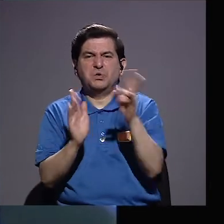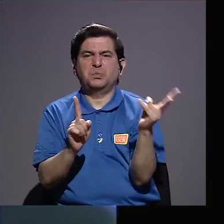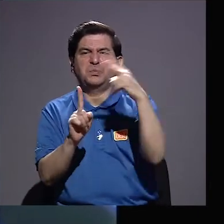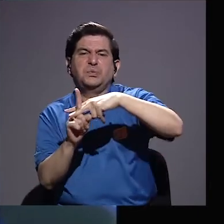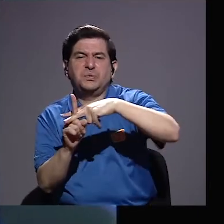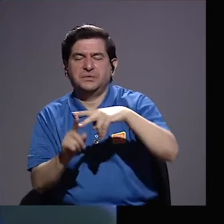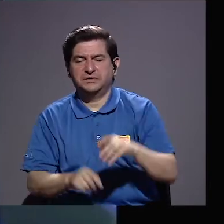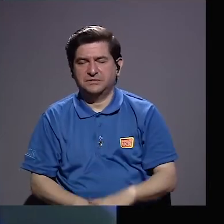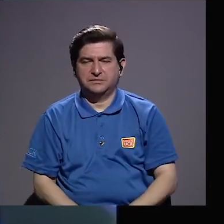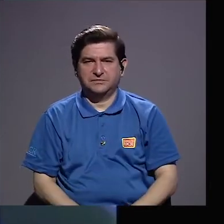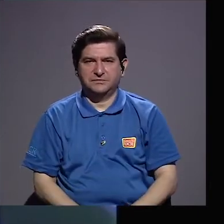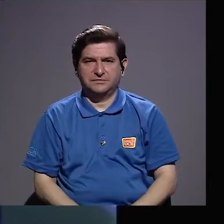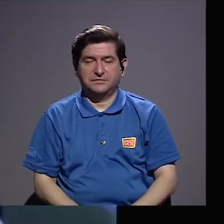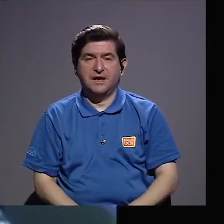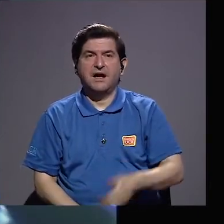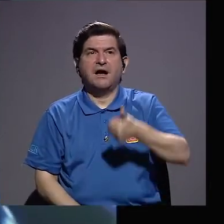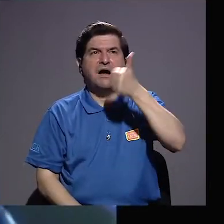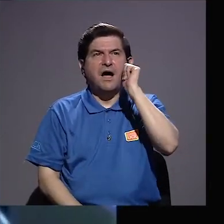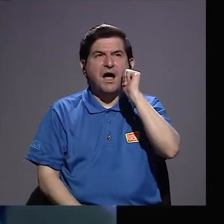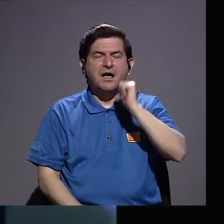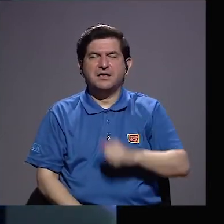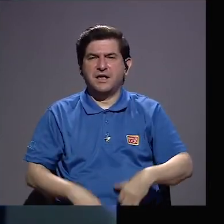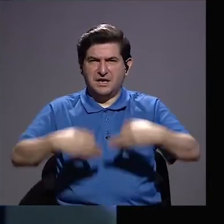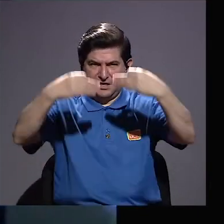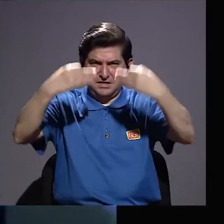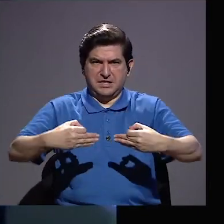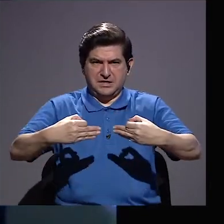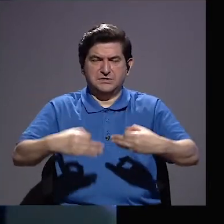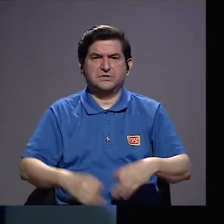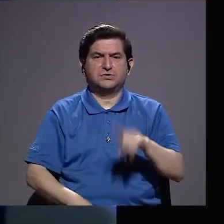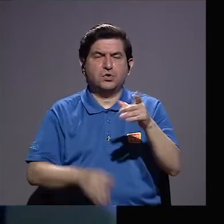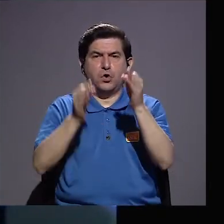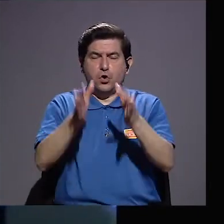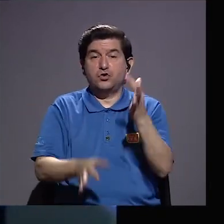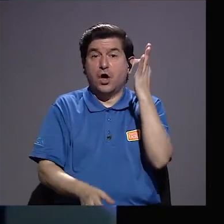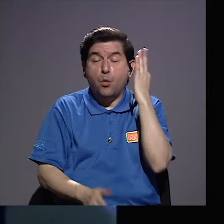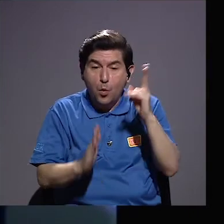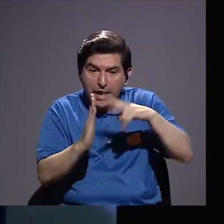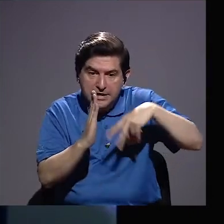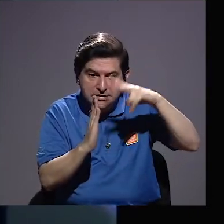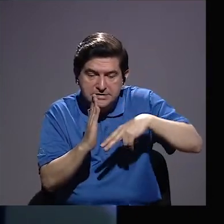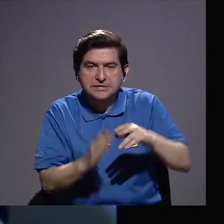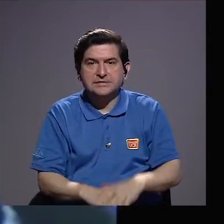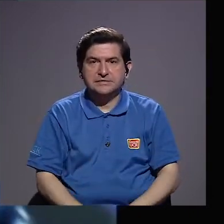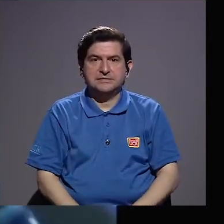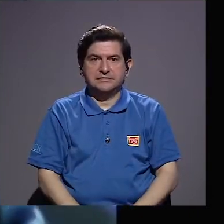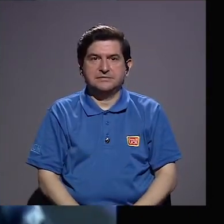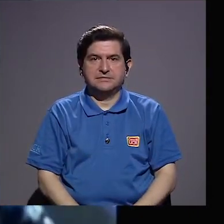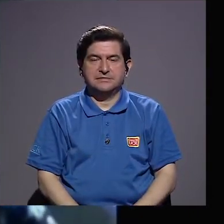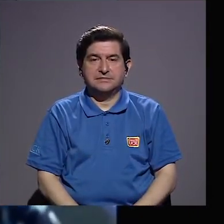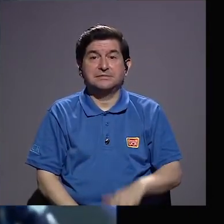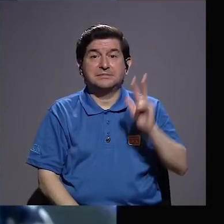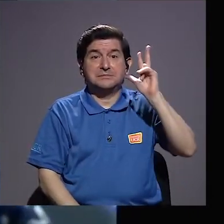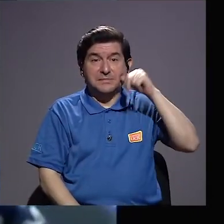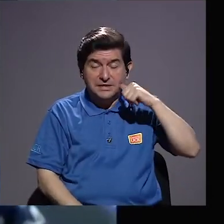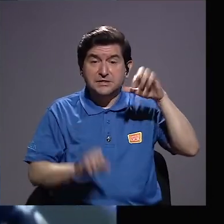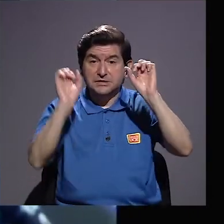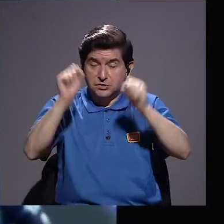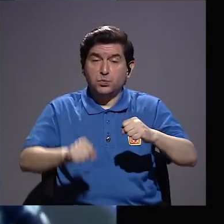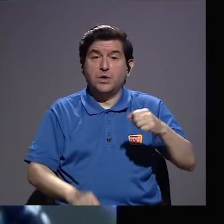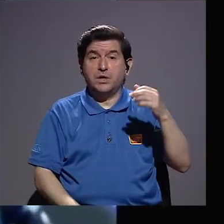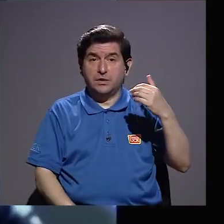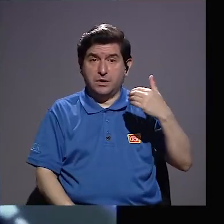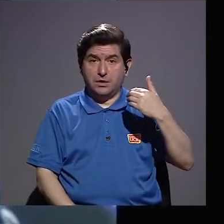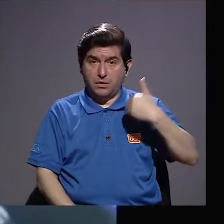estereotipos. Y precisamente ayer leía una sentencia de una jueza, y para que se sepa que machistas pueden